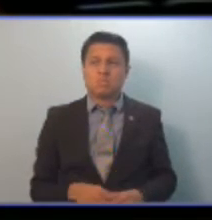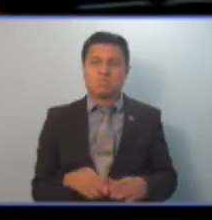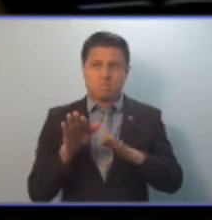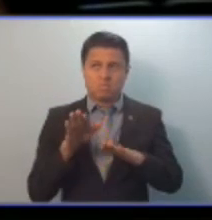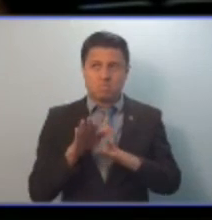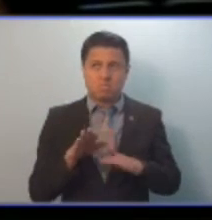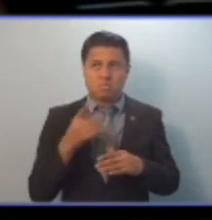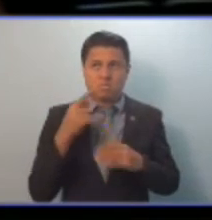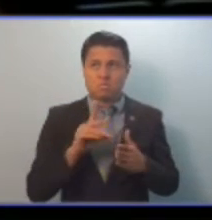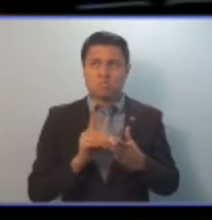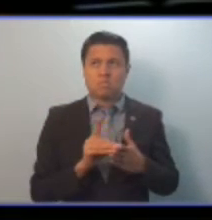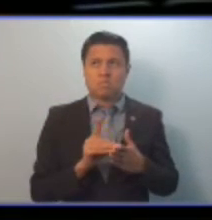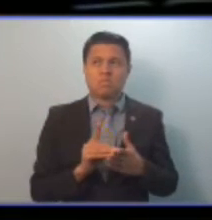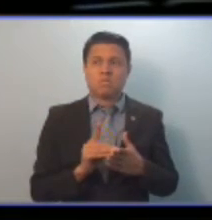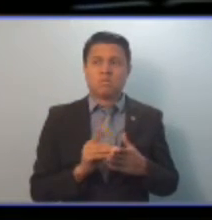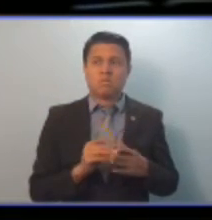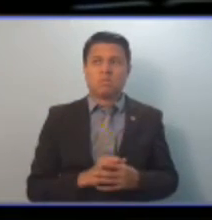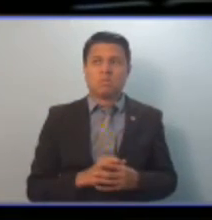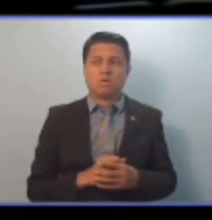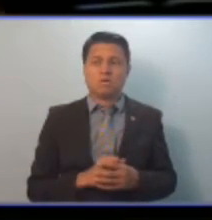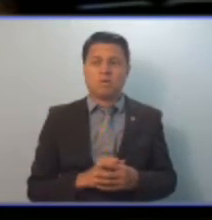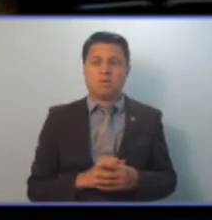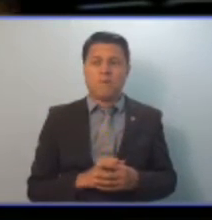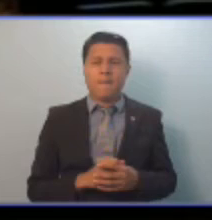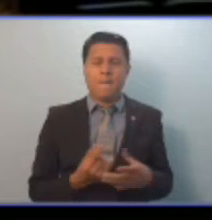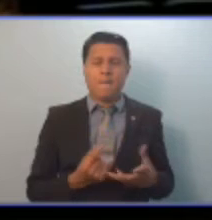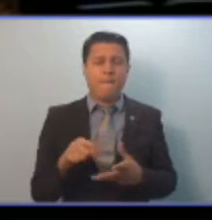Gracias, diputado coordinador.